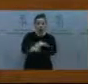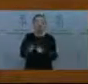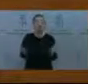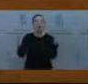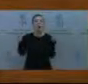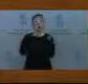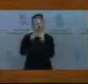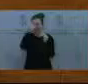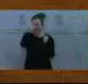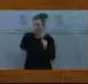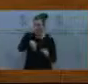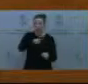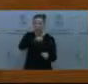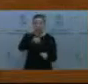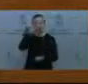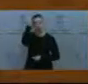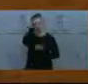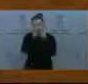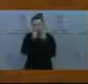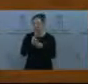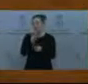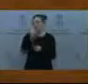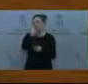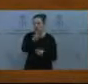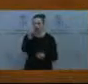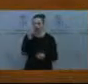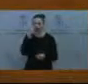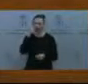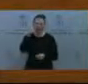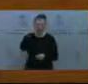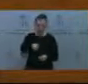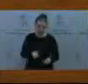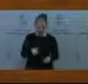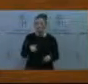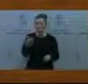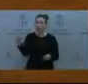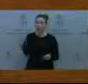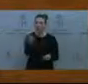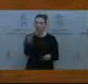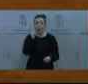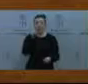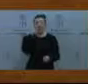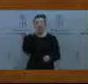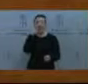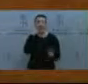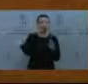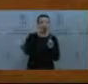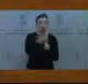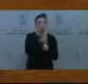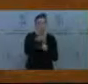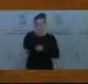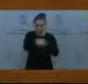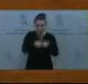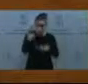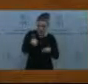dicho en los últimos años, que hay que pasar del diagnóstico que está hecho a ponerse manos a la obra